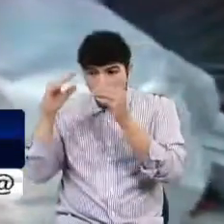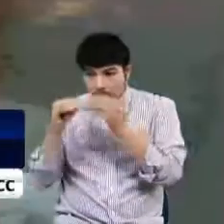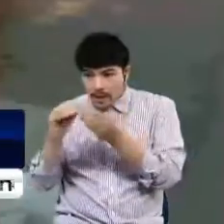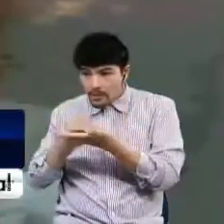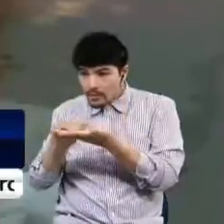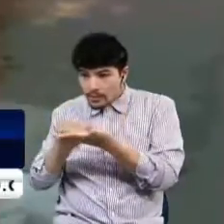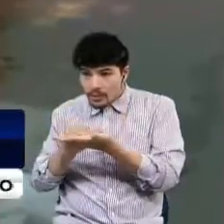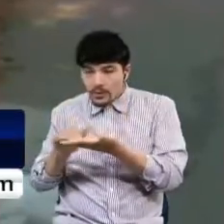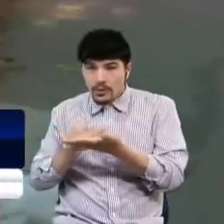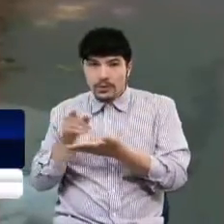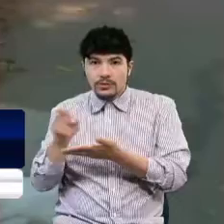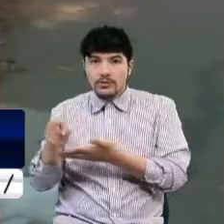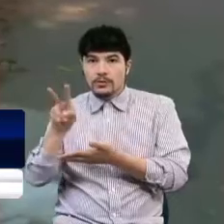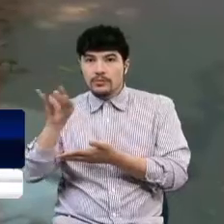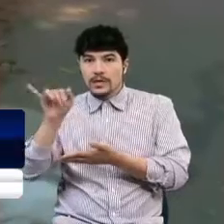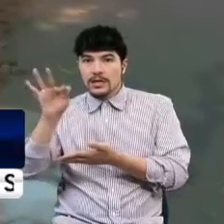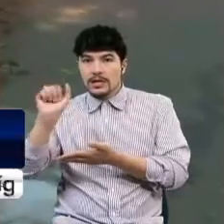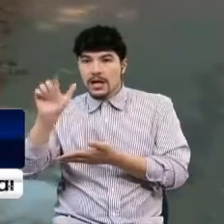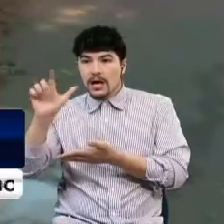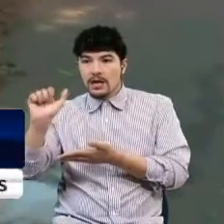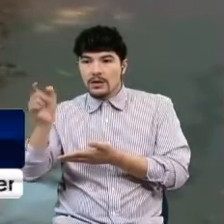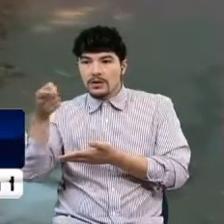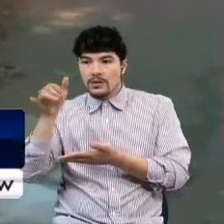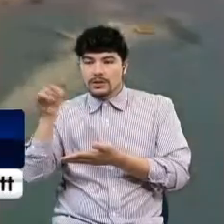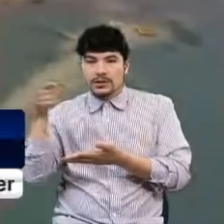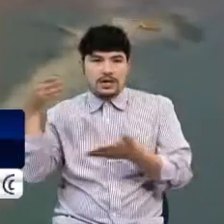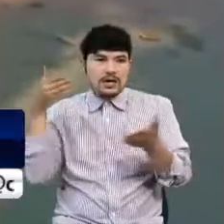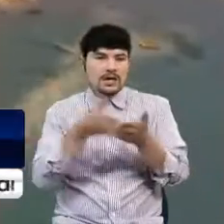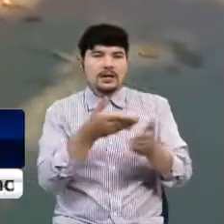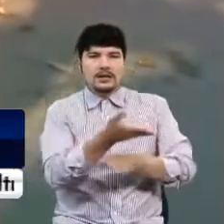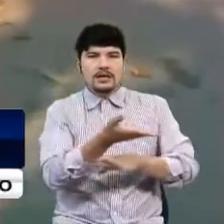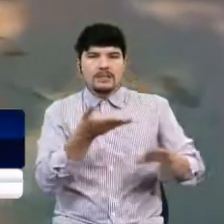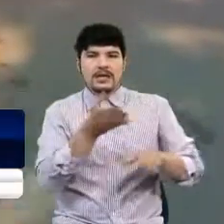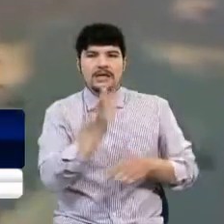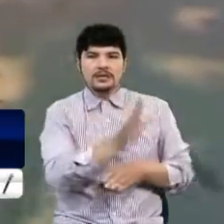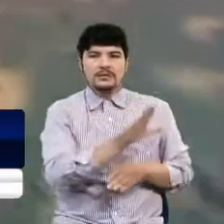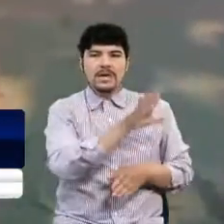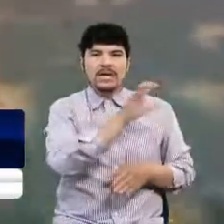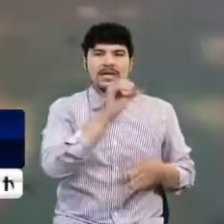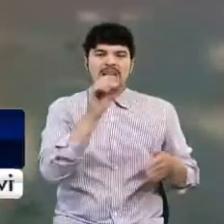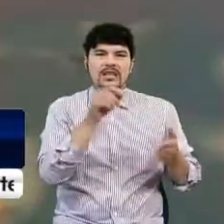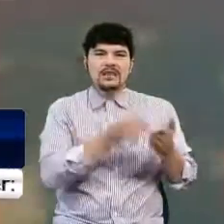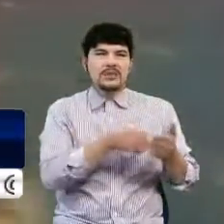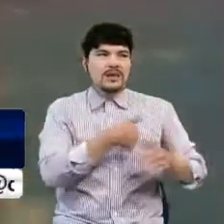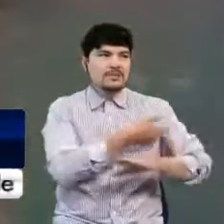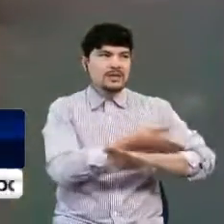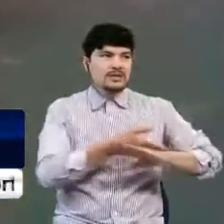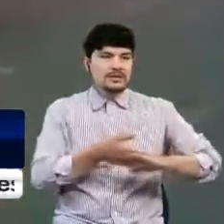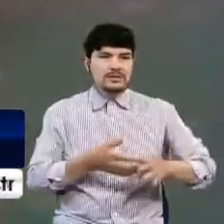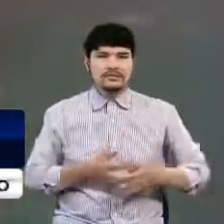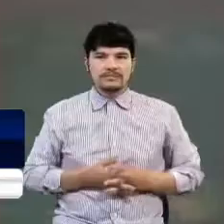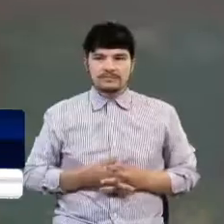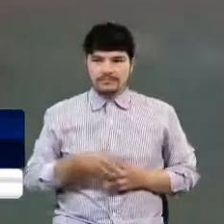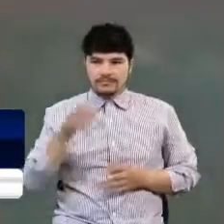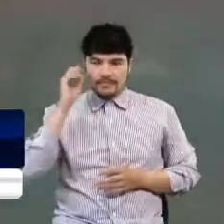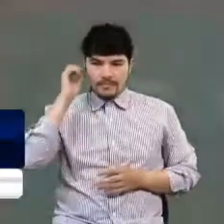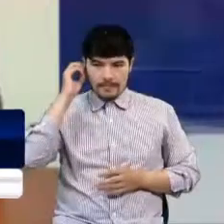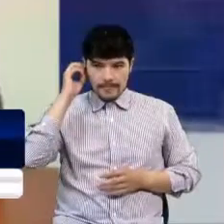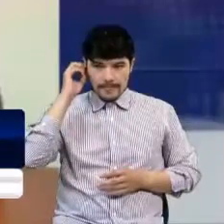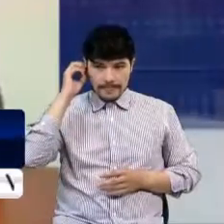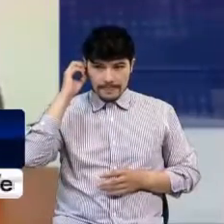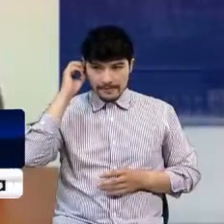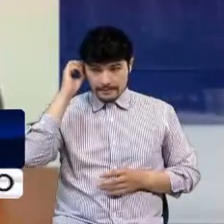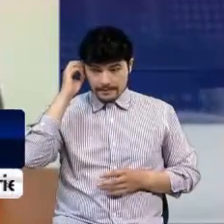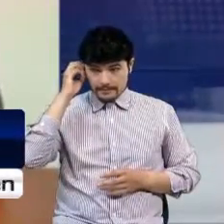la EMAP por una suma que supera los 500 mil millones de pesos. No se llega a la conciliación, pues lógicamente tendremos que